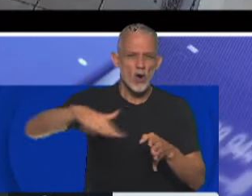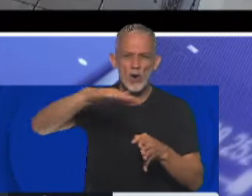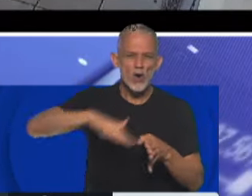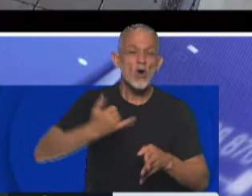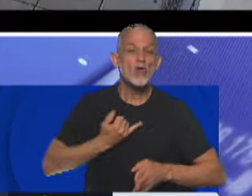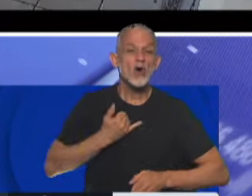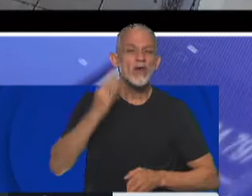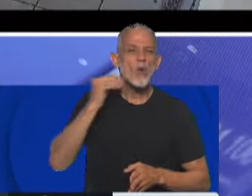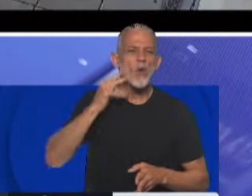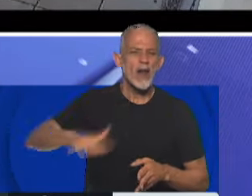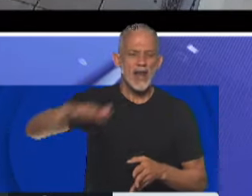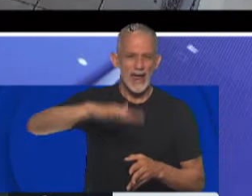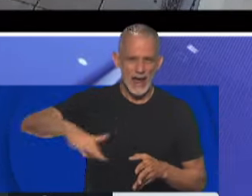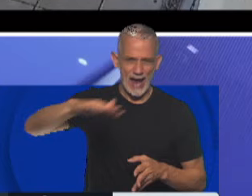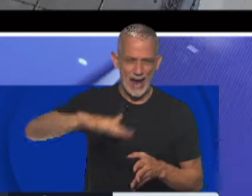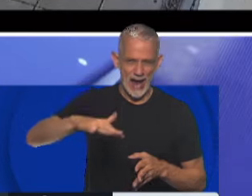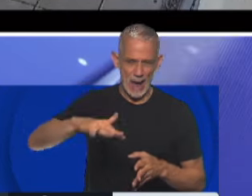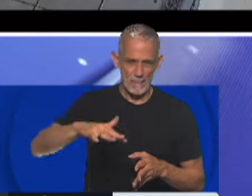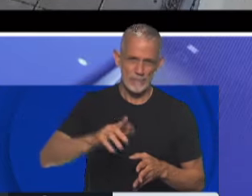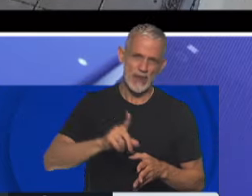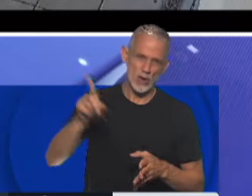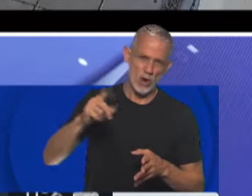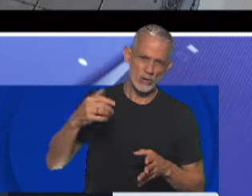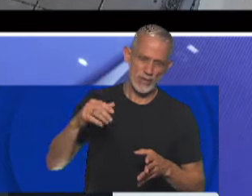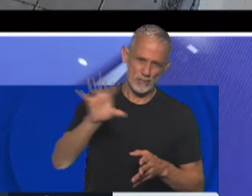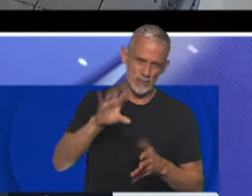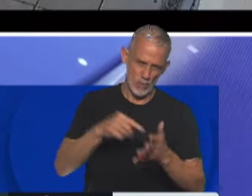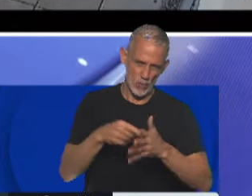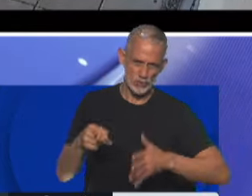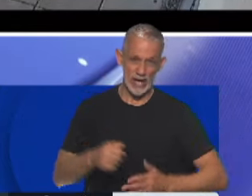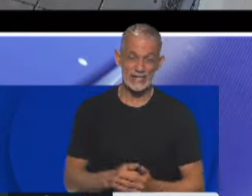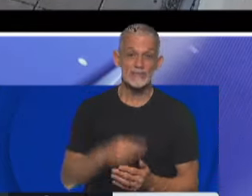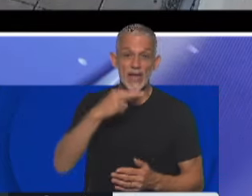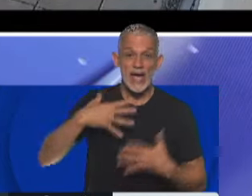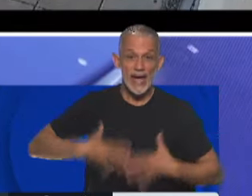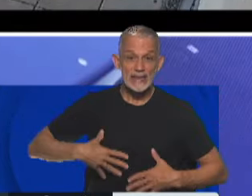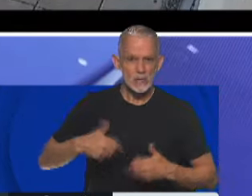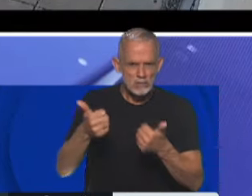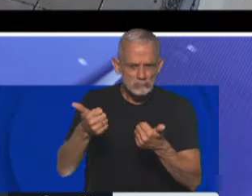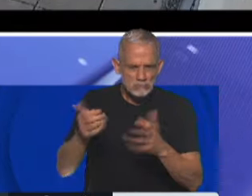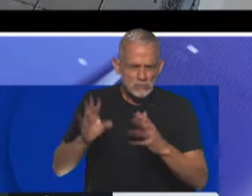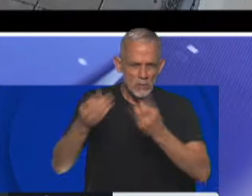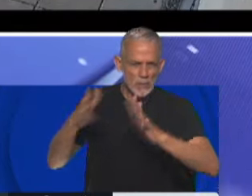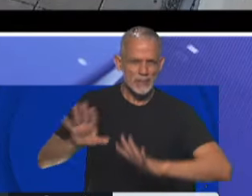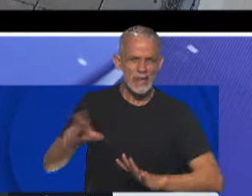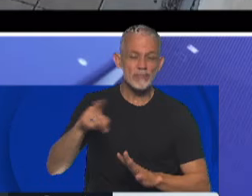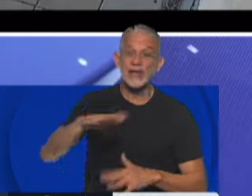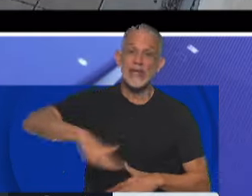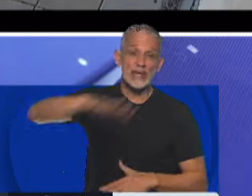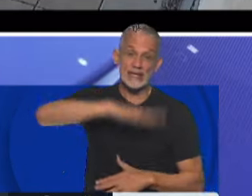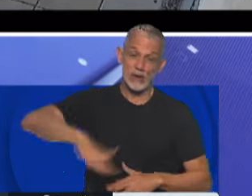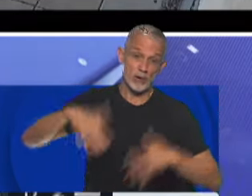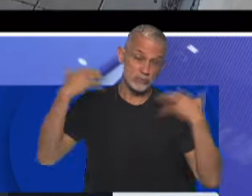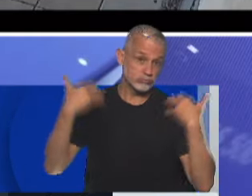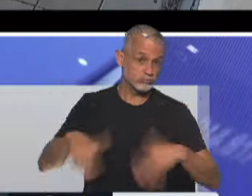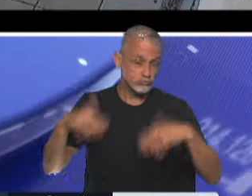de urligan la zona del noroeste del Gran Buenos Aires el gendarme se repone de su herida y el barrio ha vivido